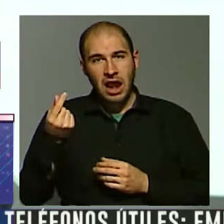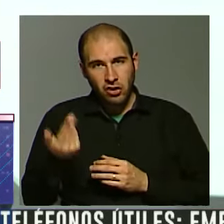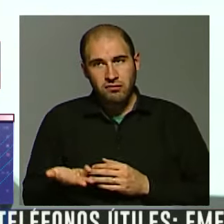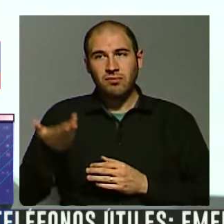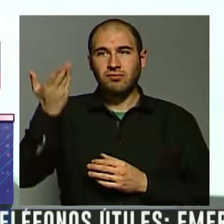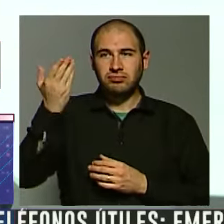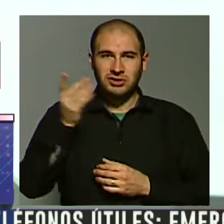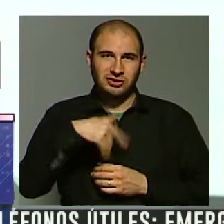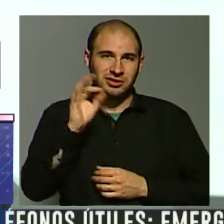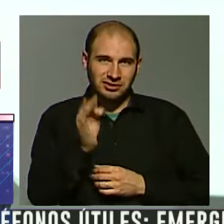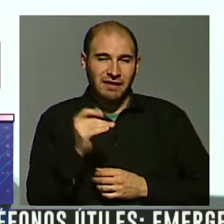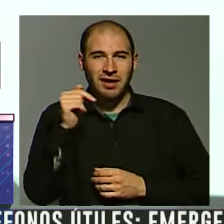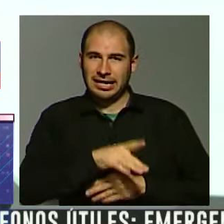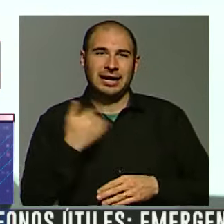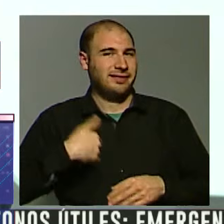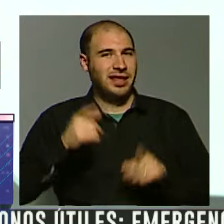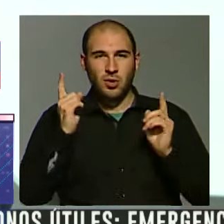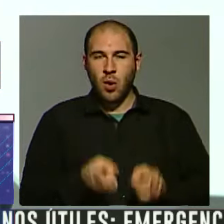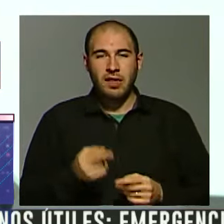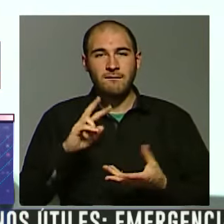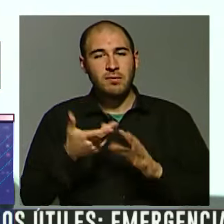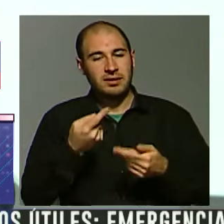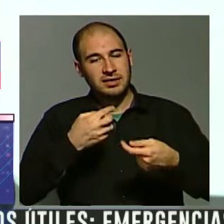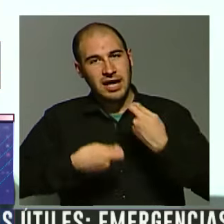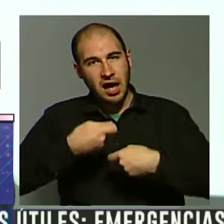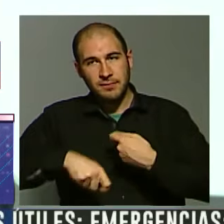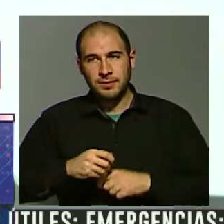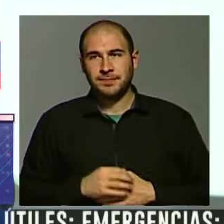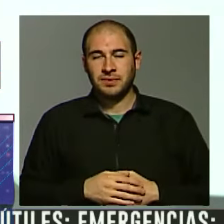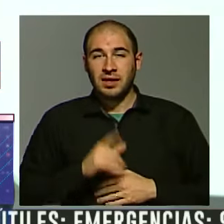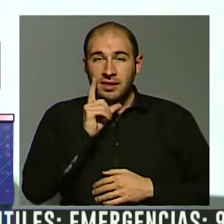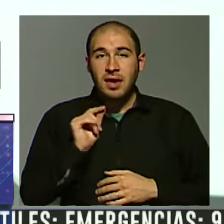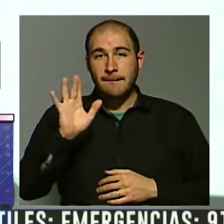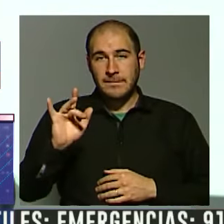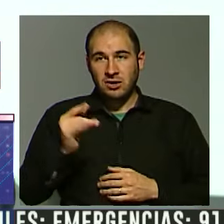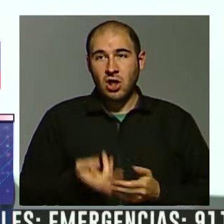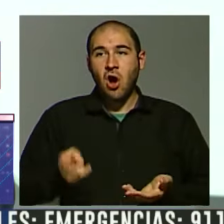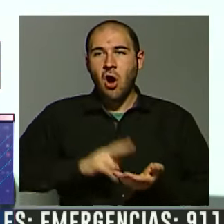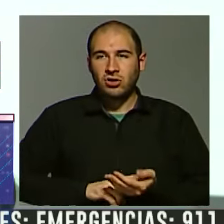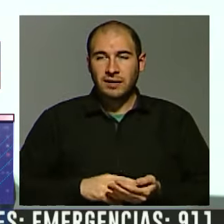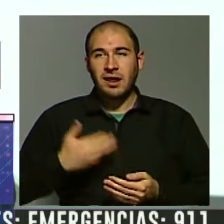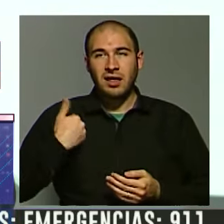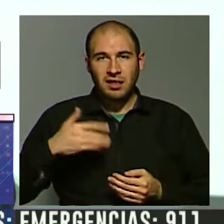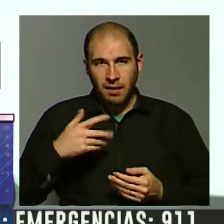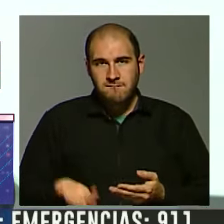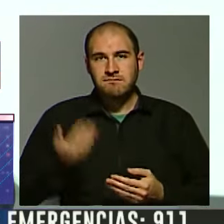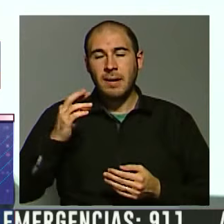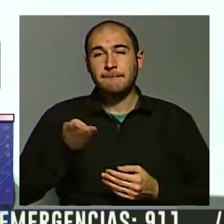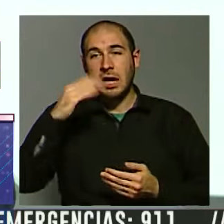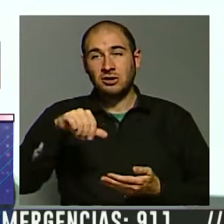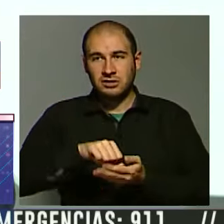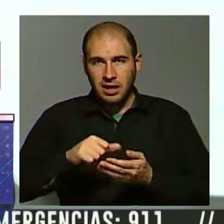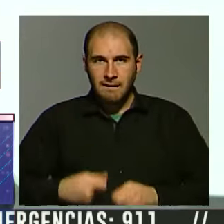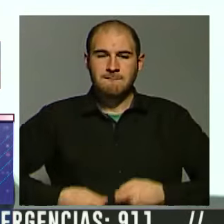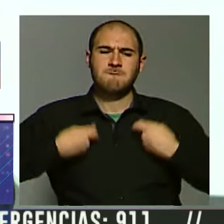con lo cual sabíamos que iba a haber presión en la Argentina en el tipo de cambio. El día miércoles volvió a haber presión en nuestro país, el Banco Central